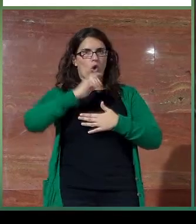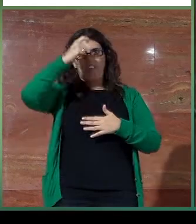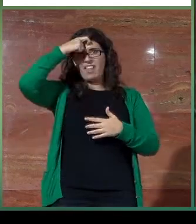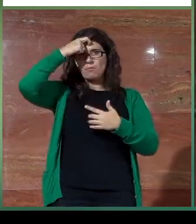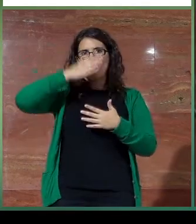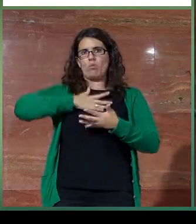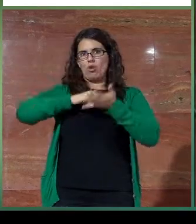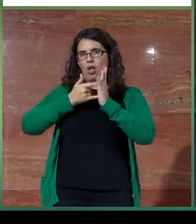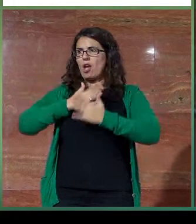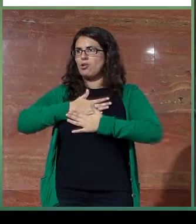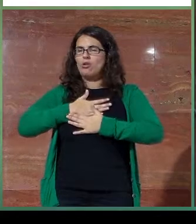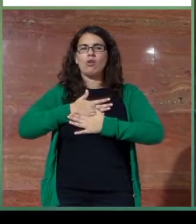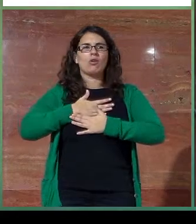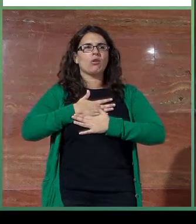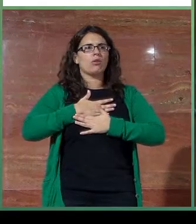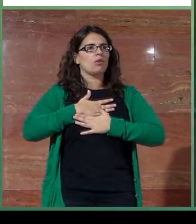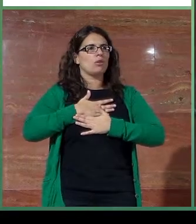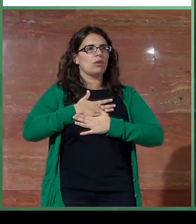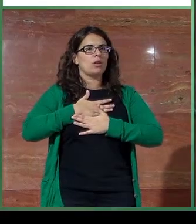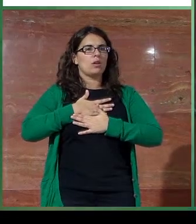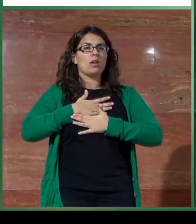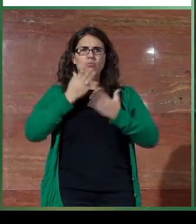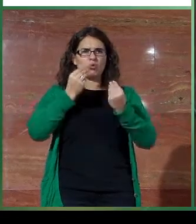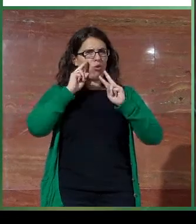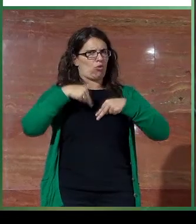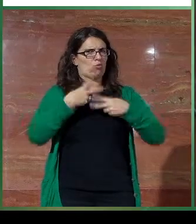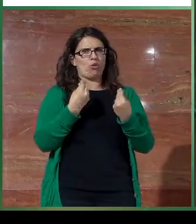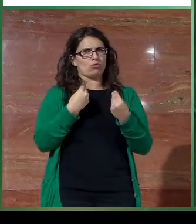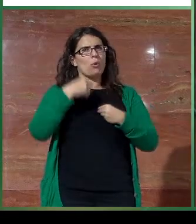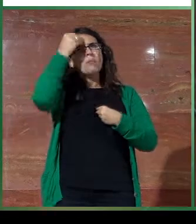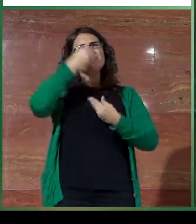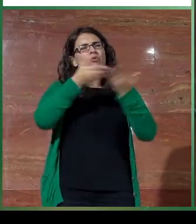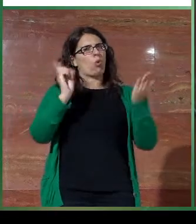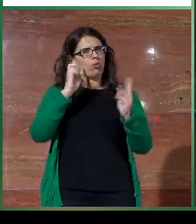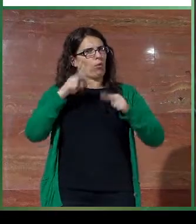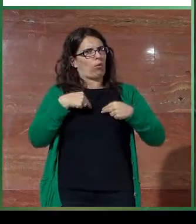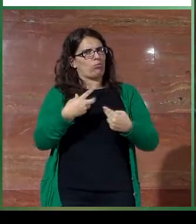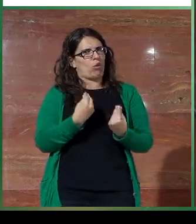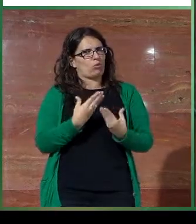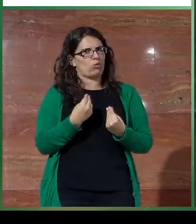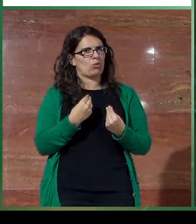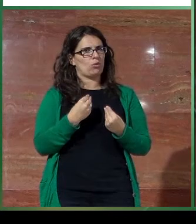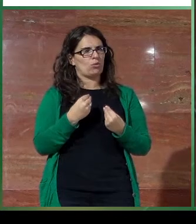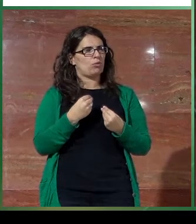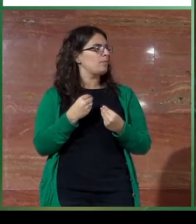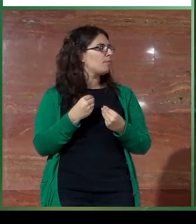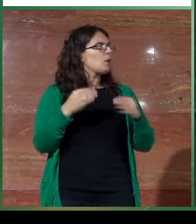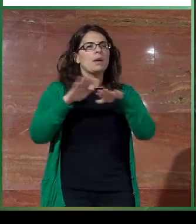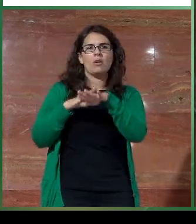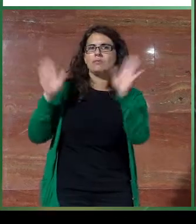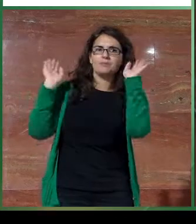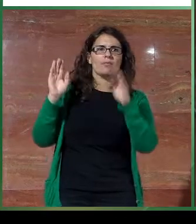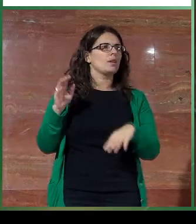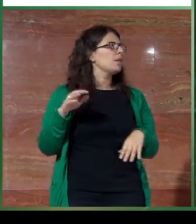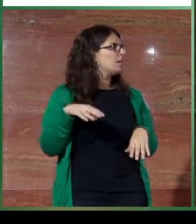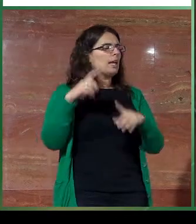proyecto propio, y que hay un egocentrismo tremendo en esto, ¿no? Que no se piensa en todo el mundo. Pero lo dejo ahí encima. Fernando, de todas formas, el intento ha sido